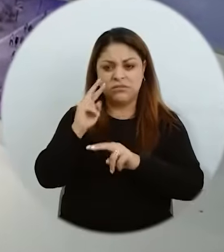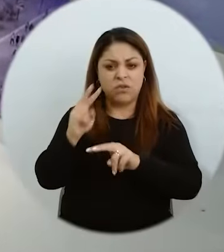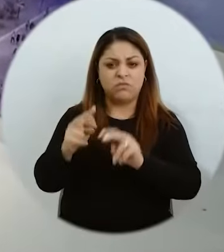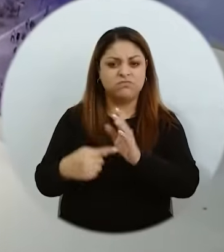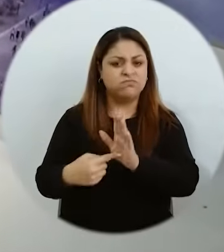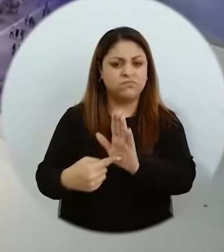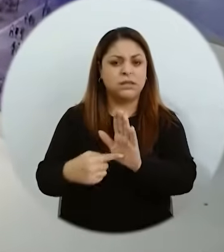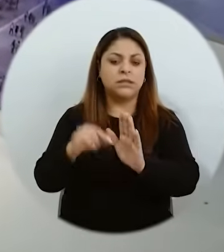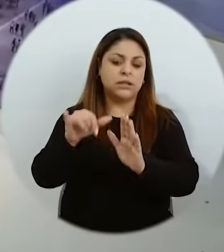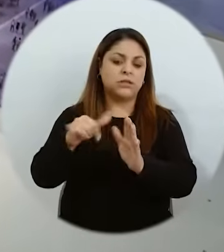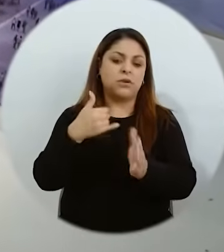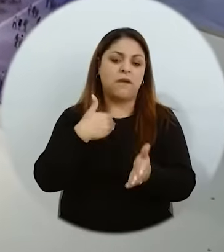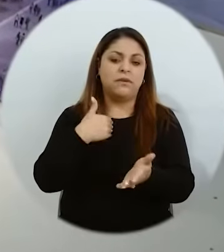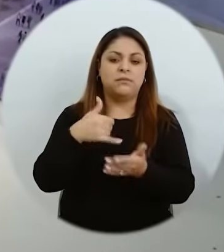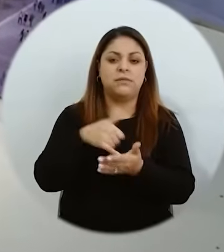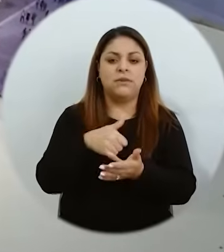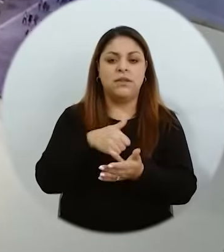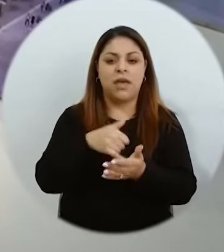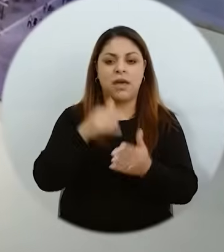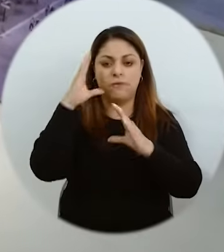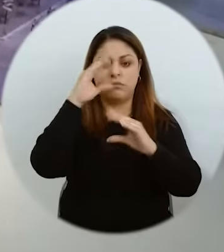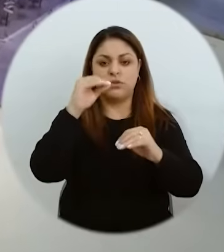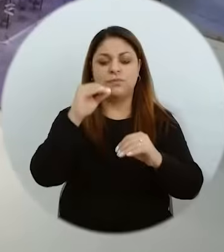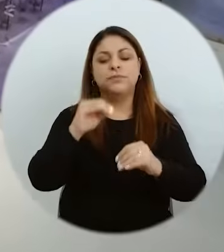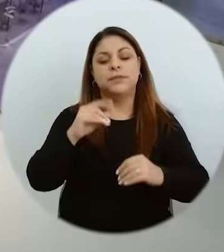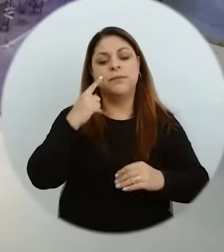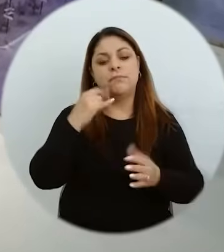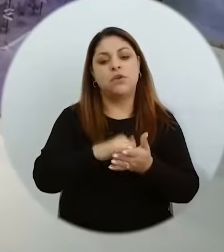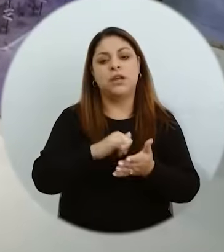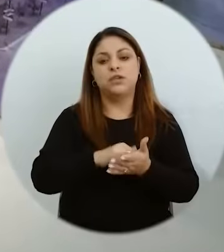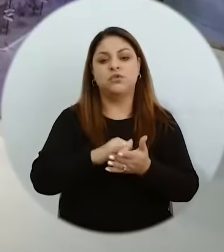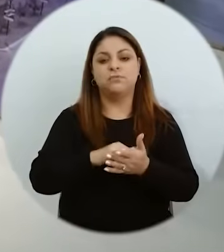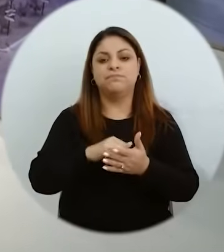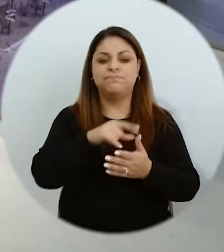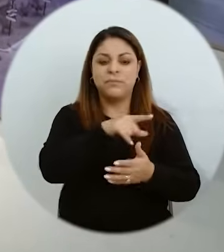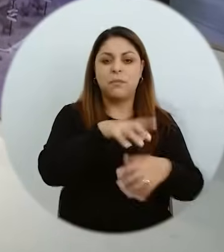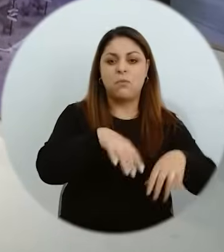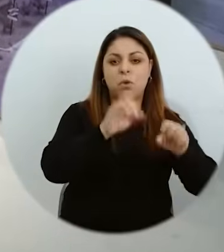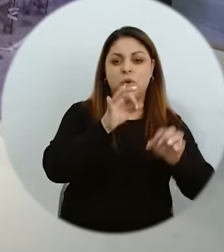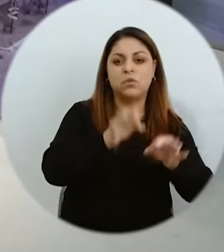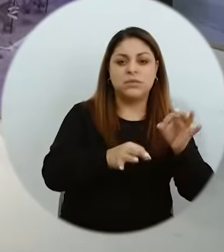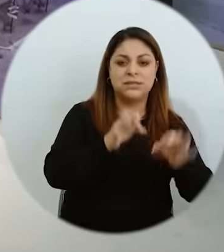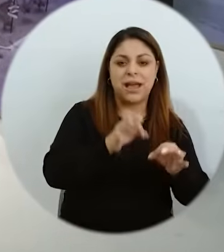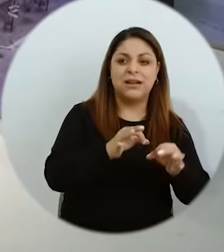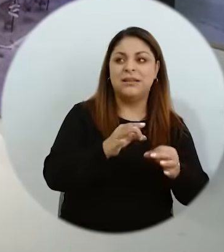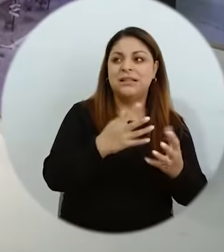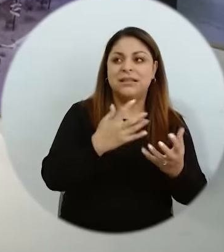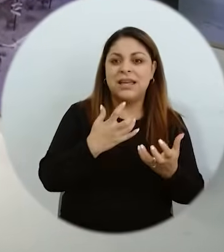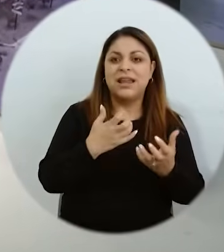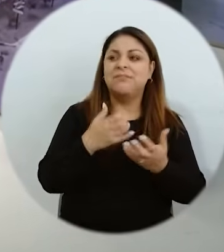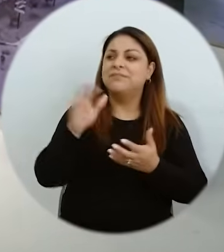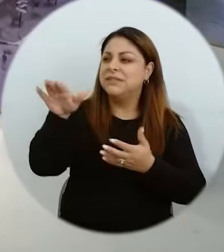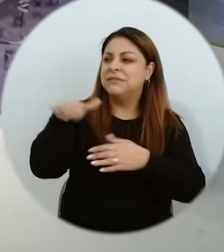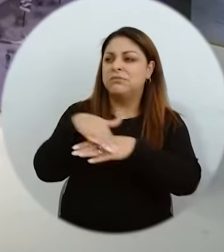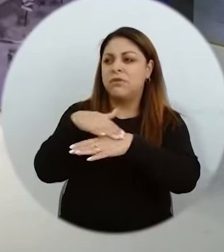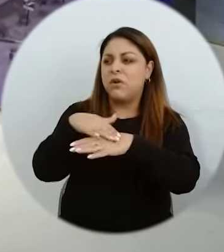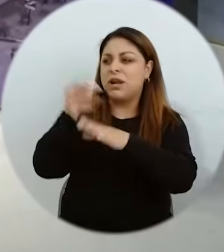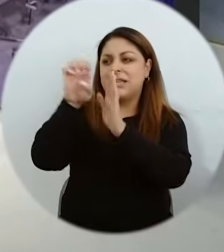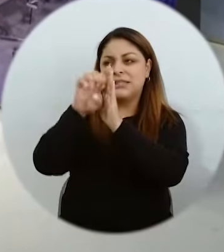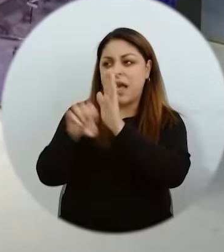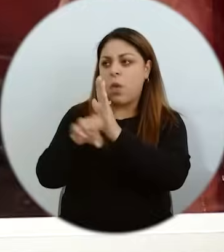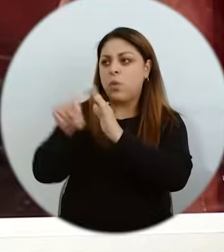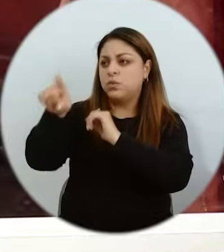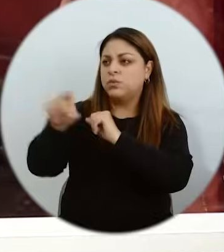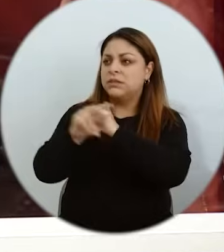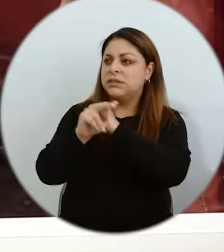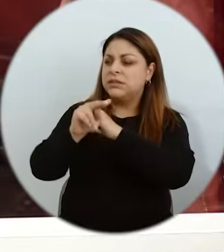judiciales no, ¿verdad? Ahí teníamos una debilidad de información y eso es lo que quiso solventar el Poder Judicial cuando le pide al